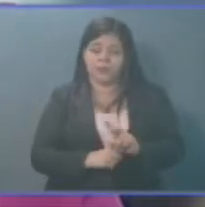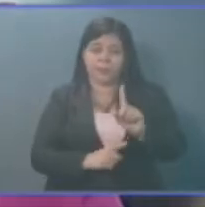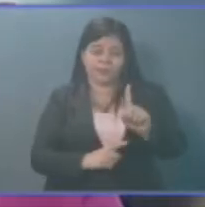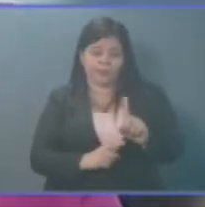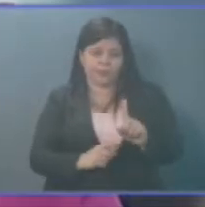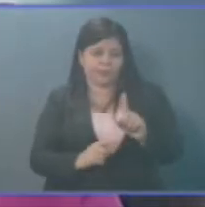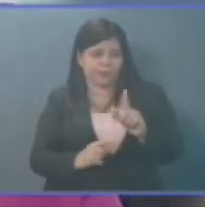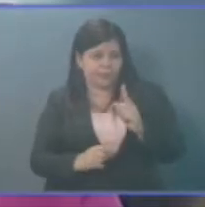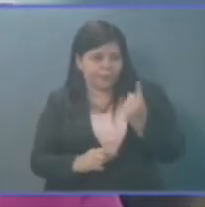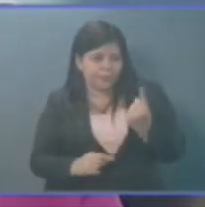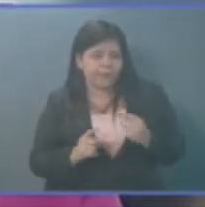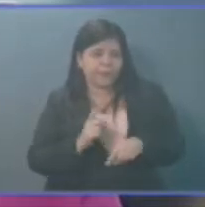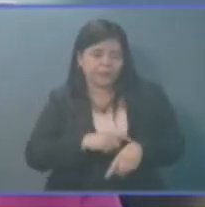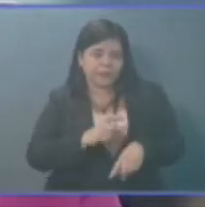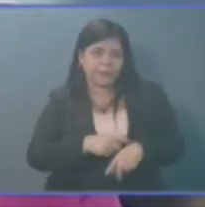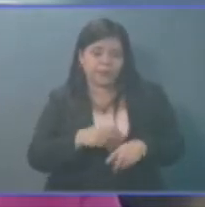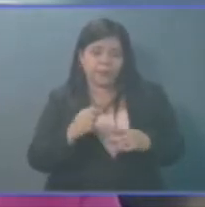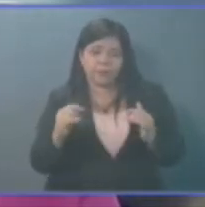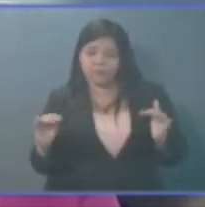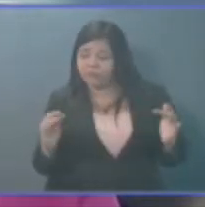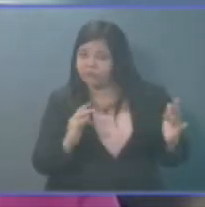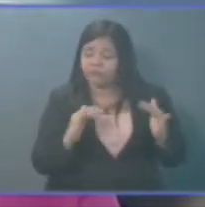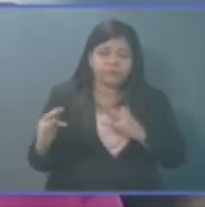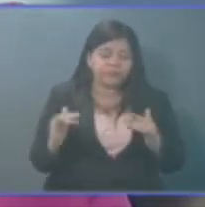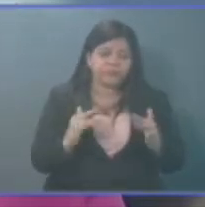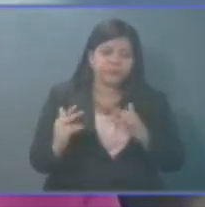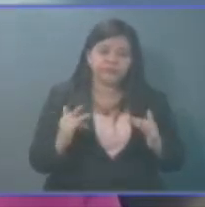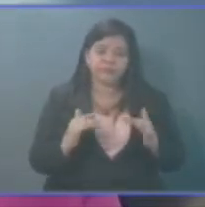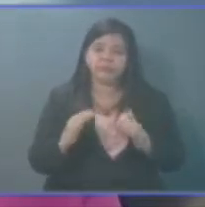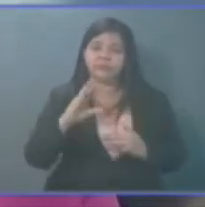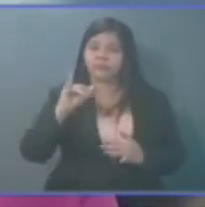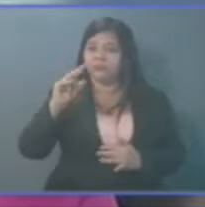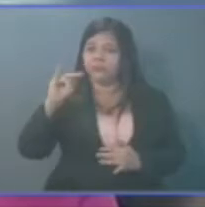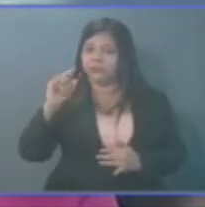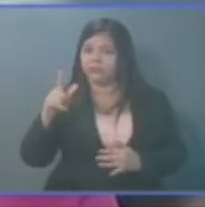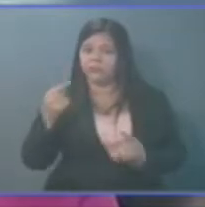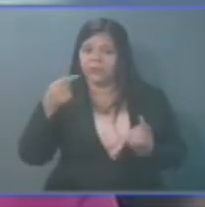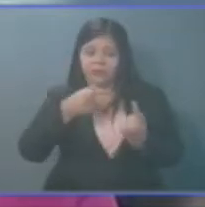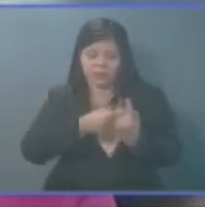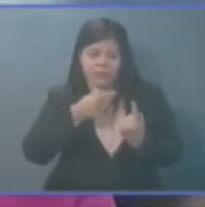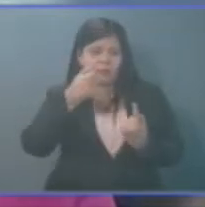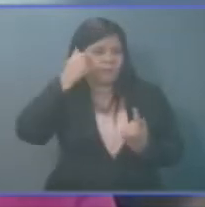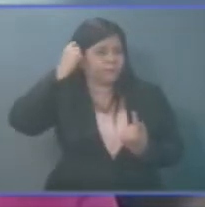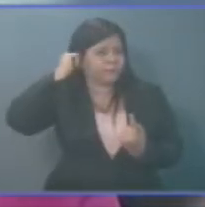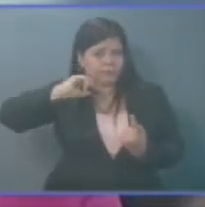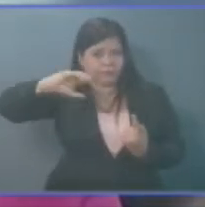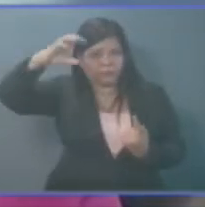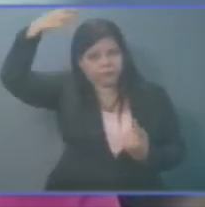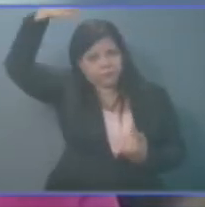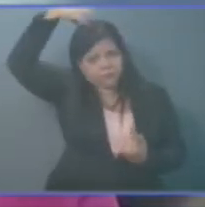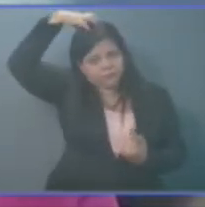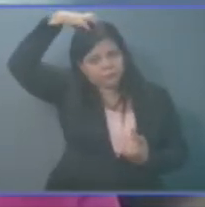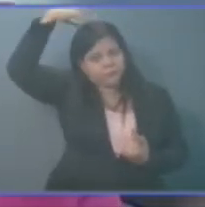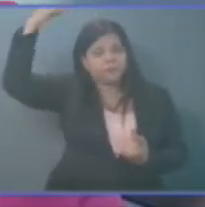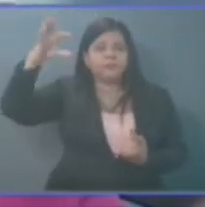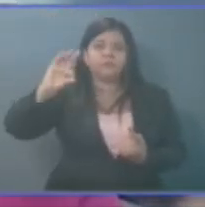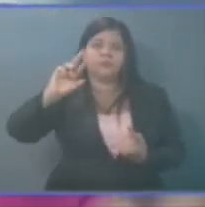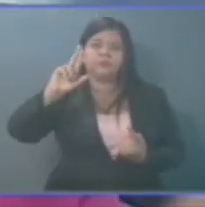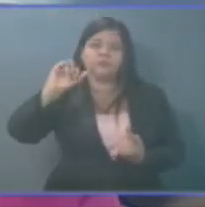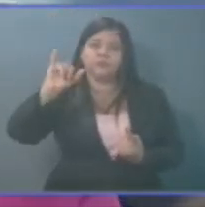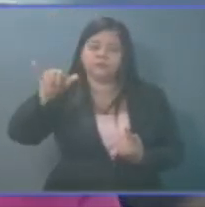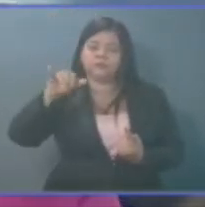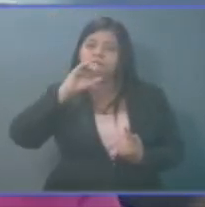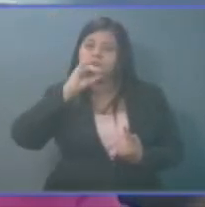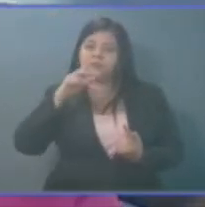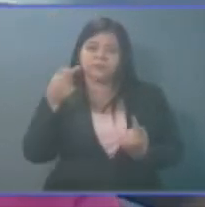primeros años de la Guerra Civil salvadoreña, Fray Santi Cosme Espesoto Samuner